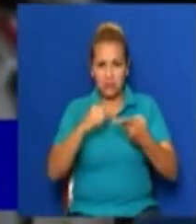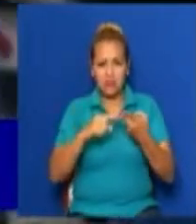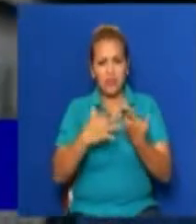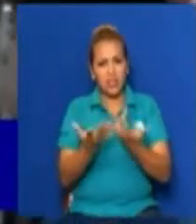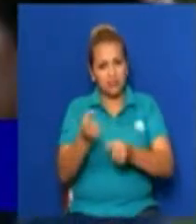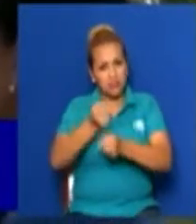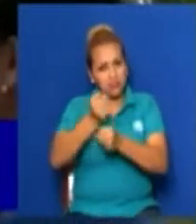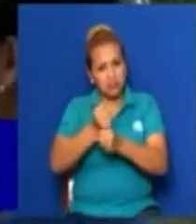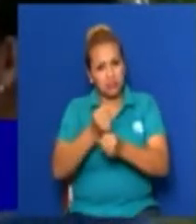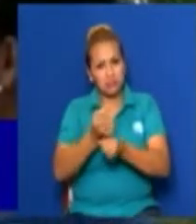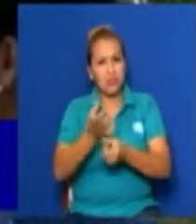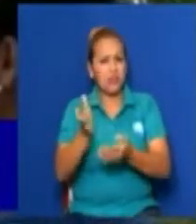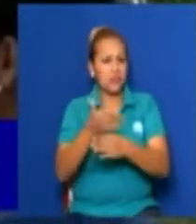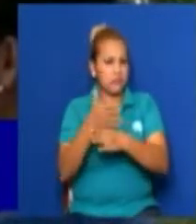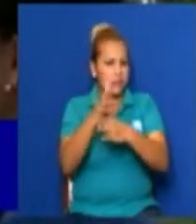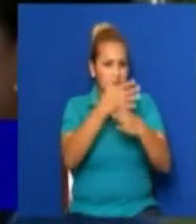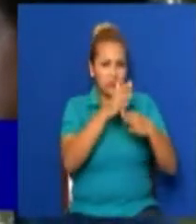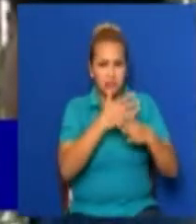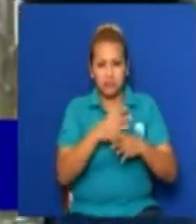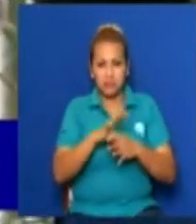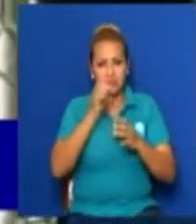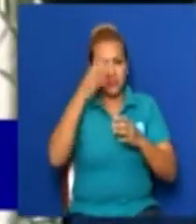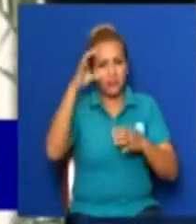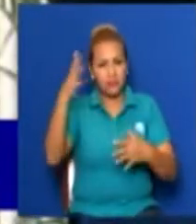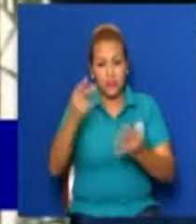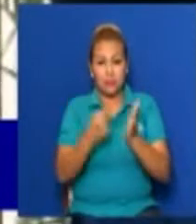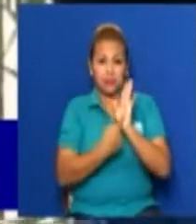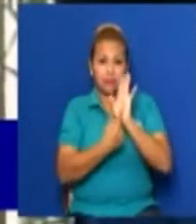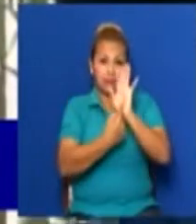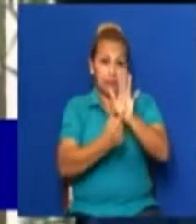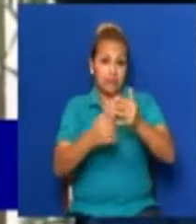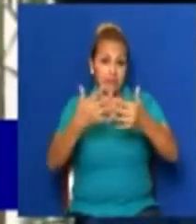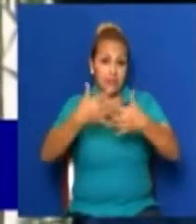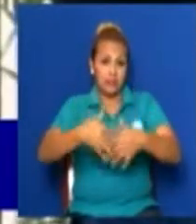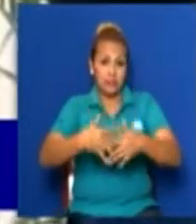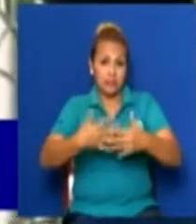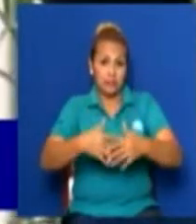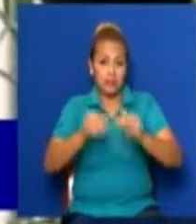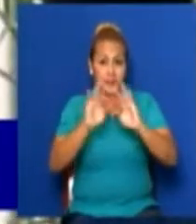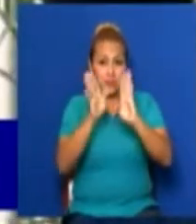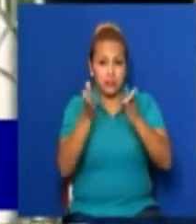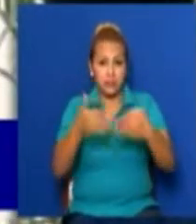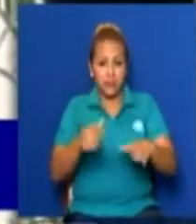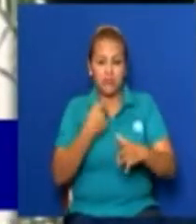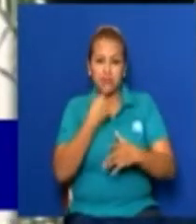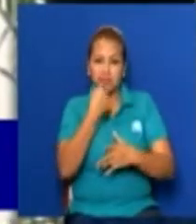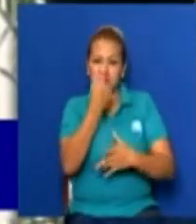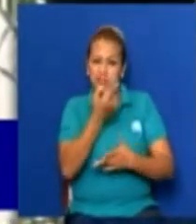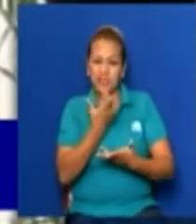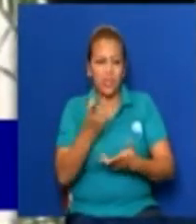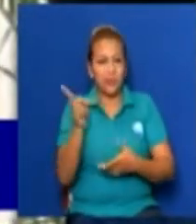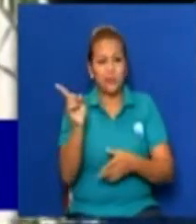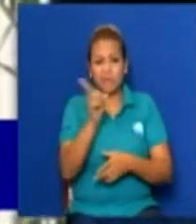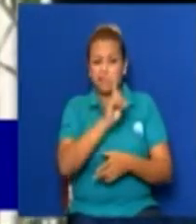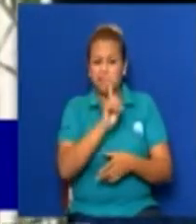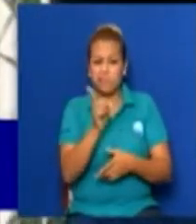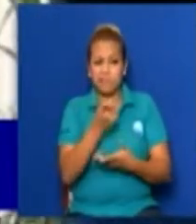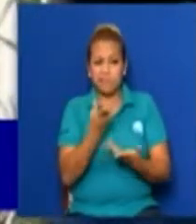este momento, si por ejemplo una empresa en este momento, las mujeres se quejan de que no